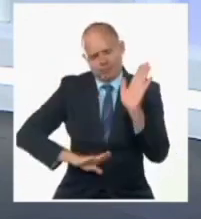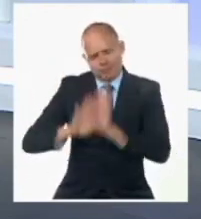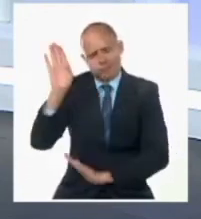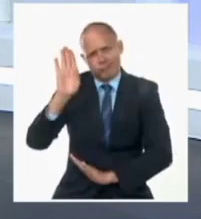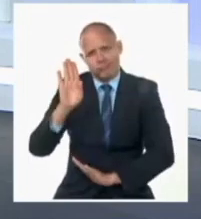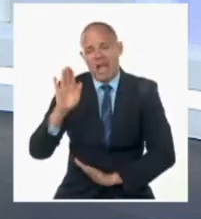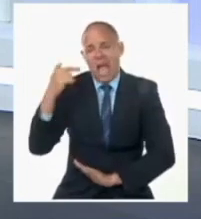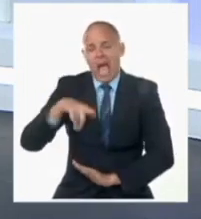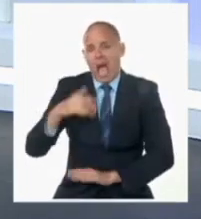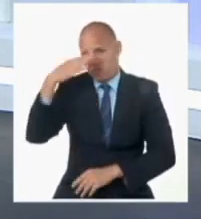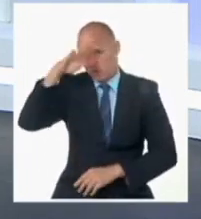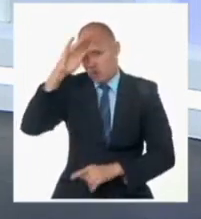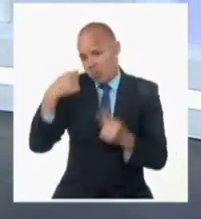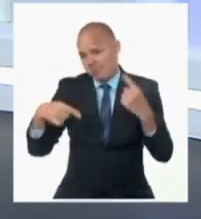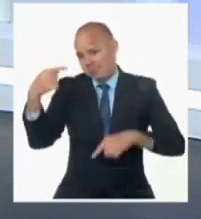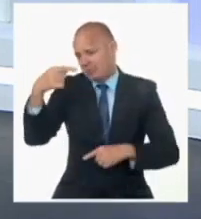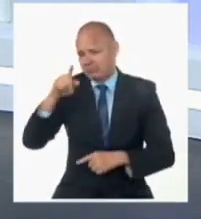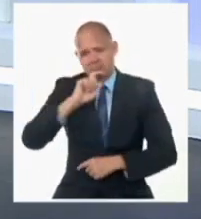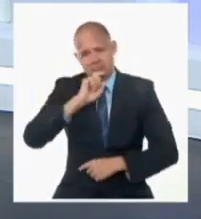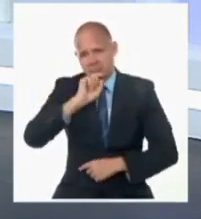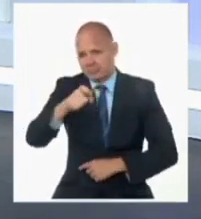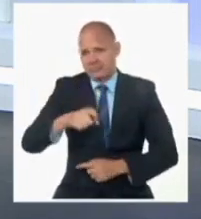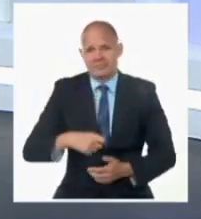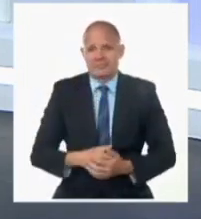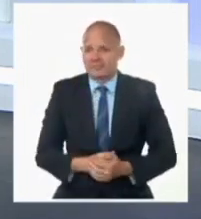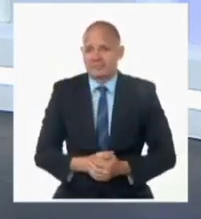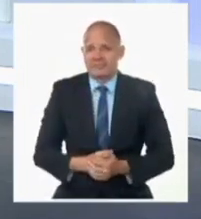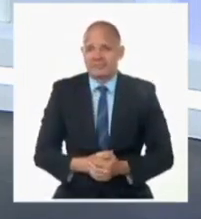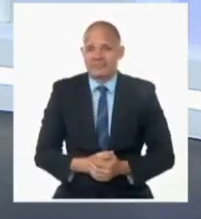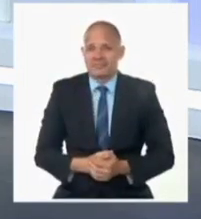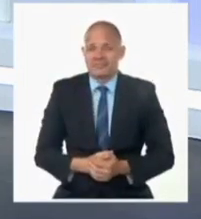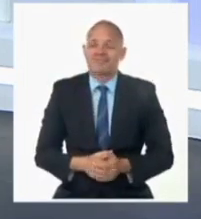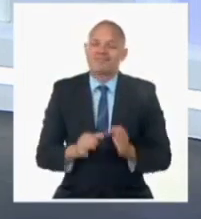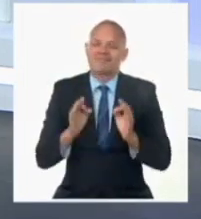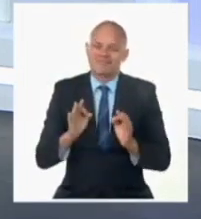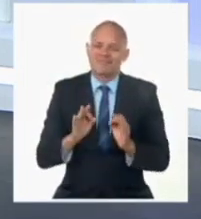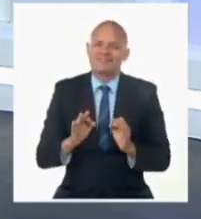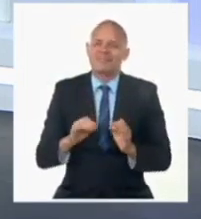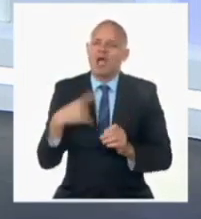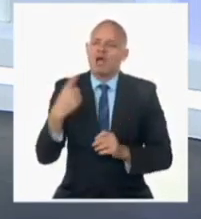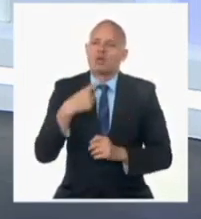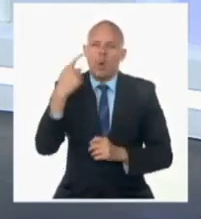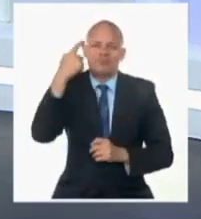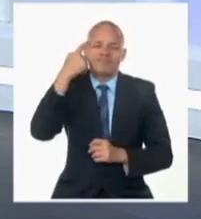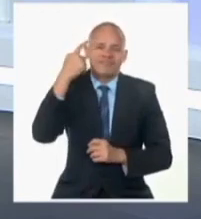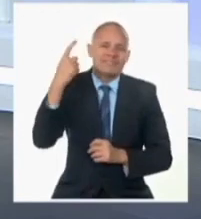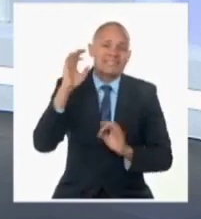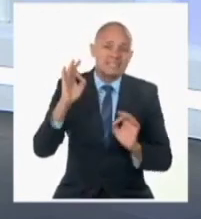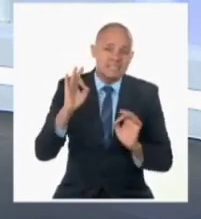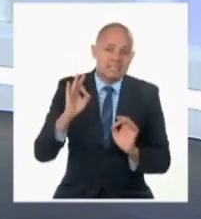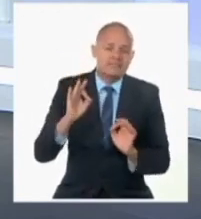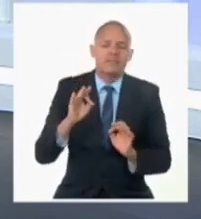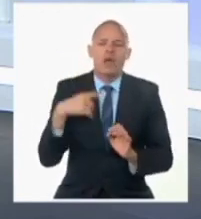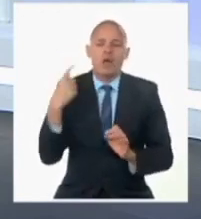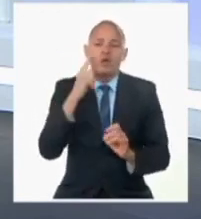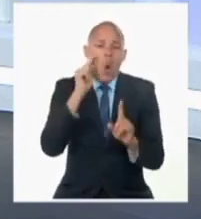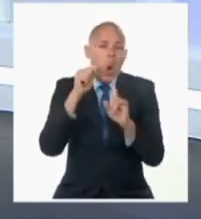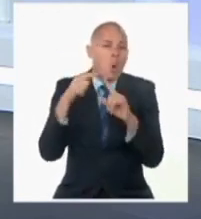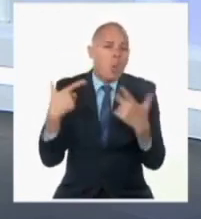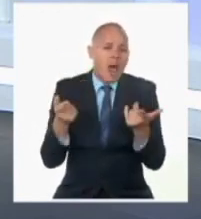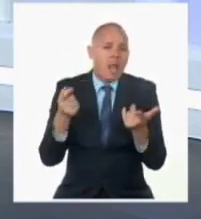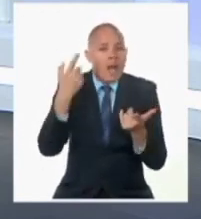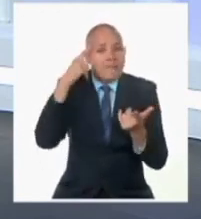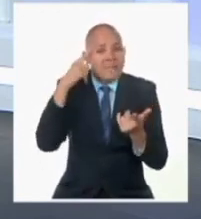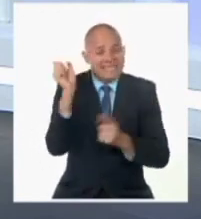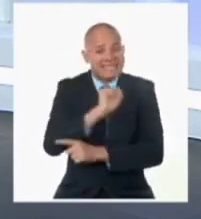tratar de liderar el medallero de los Juegos Centroamericanos. Por eso es que siempre hemos dicho desde antes de estos Juegos que el propósito de nuestra delegación